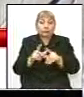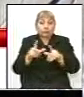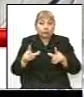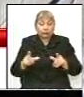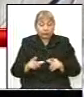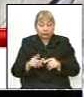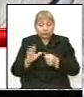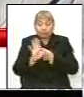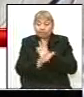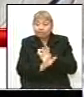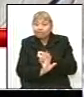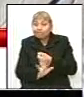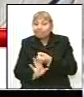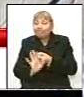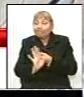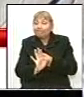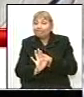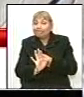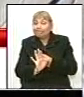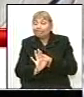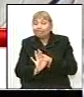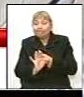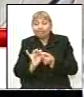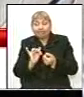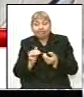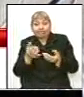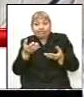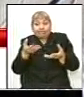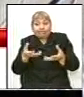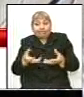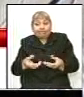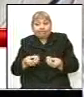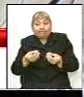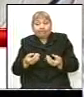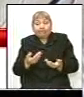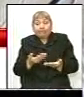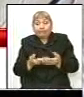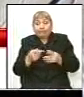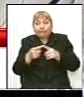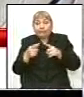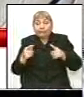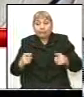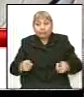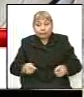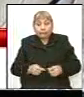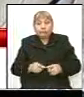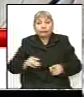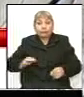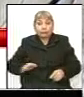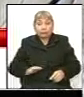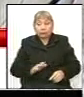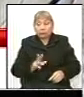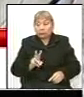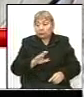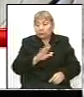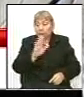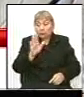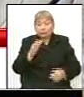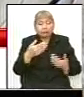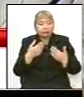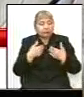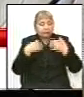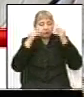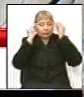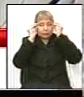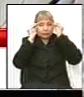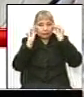uso directo y sus zonas de amortiguamiento, los proyectos de infraestructura terrestre y vial deben contar con la opinión técnica